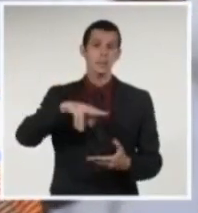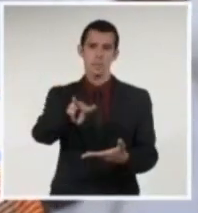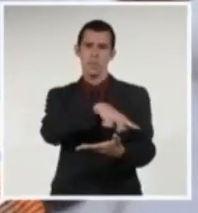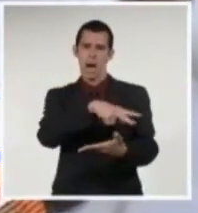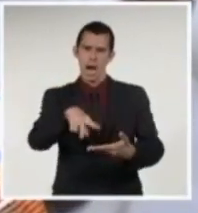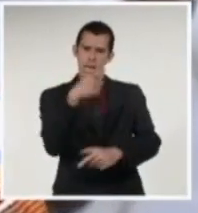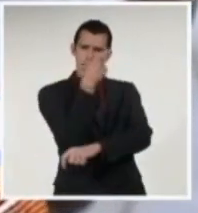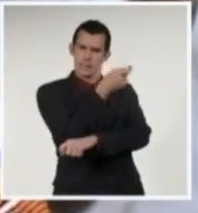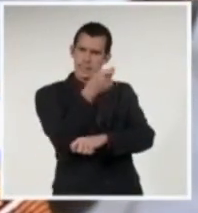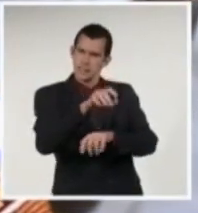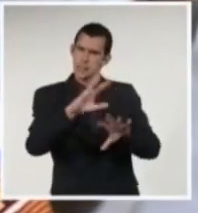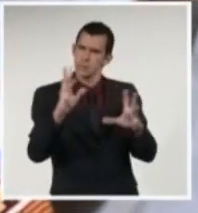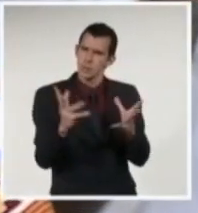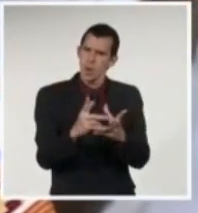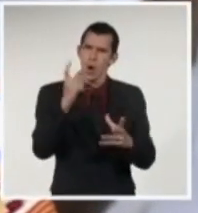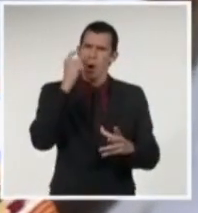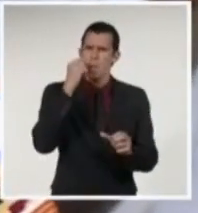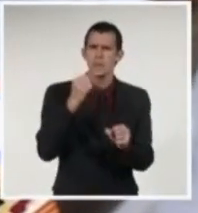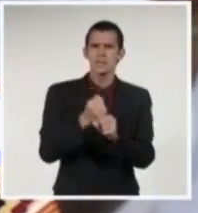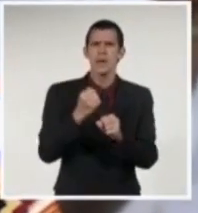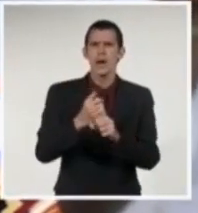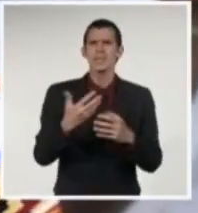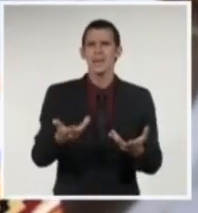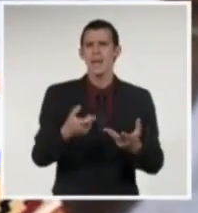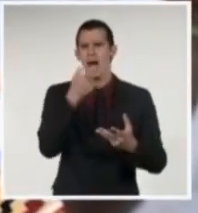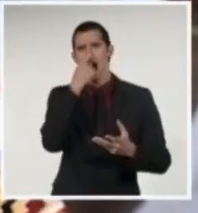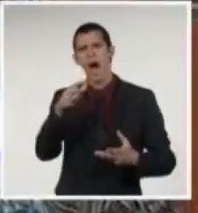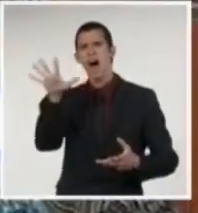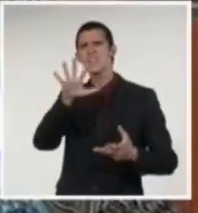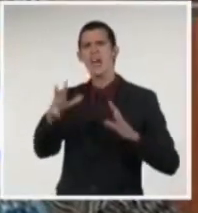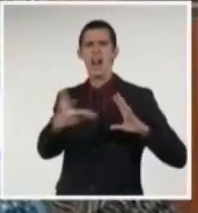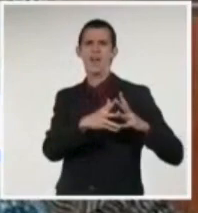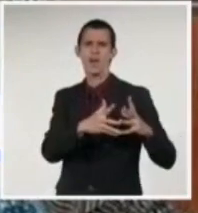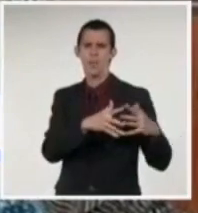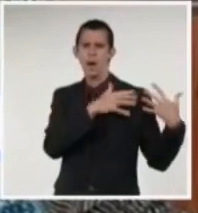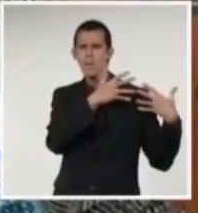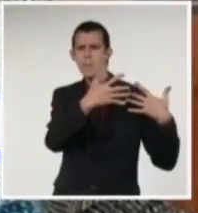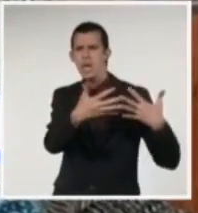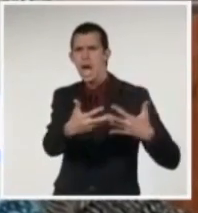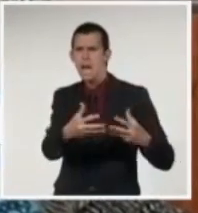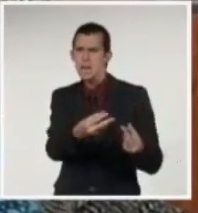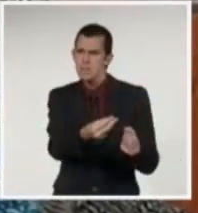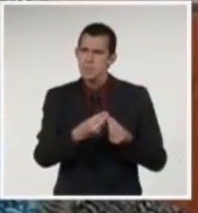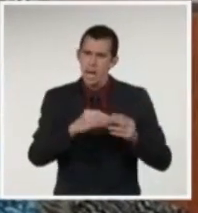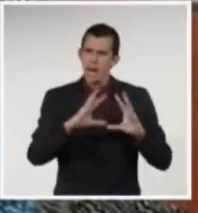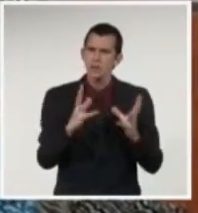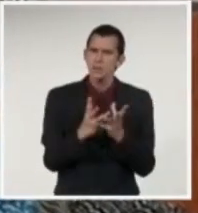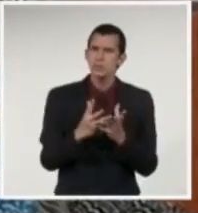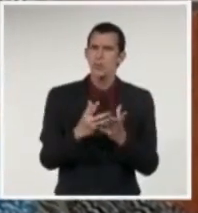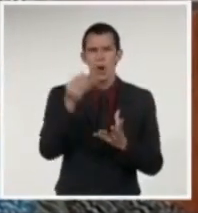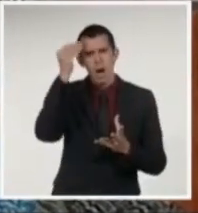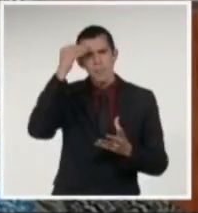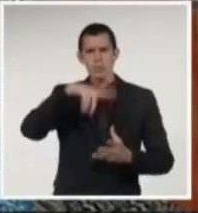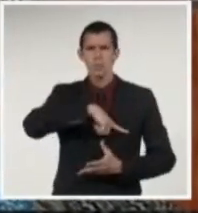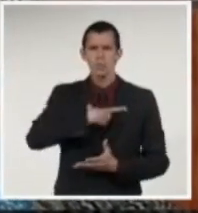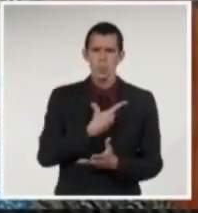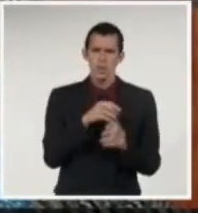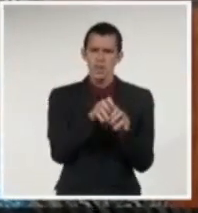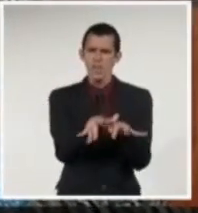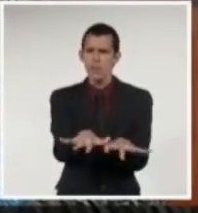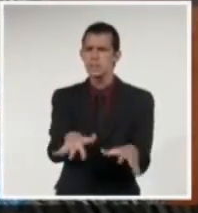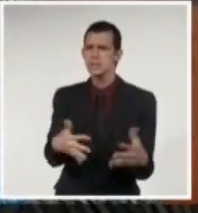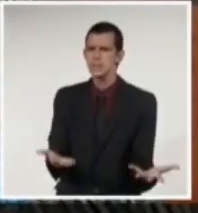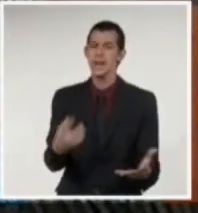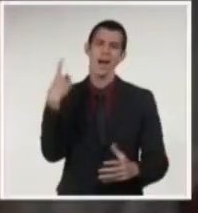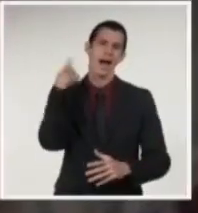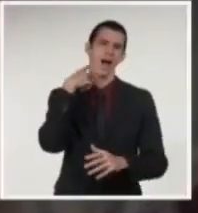Cuba, especializándose en el estudio y la divulgación de las influencias culturales africanas en América. En 1962 fundó